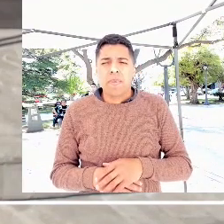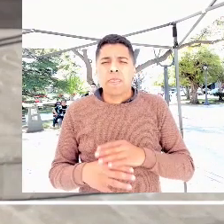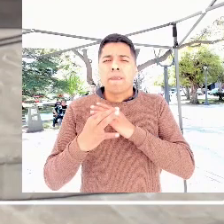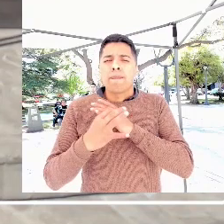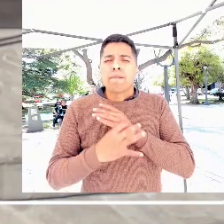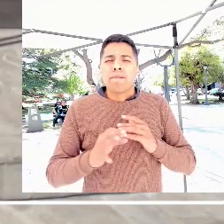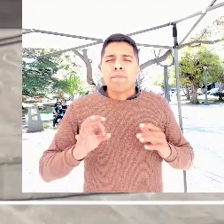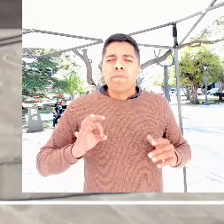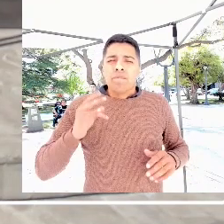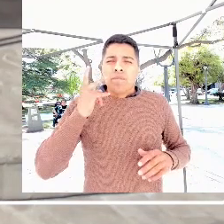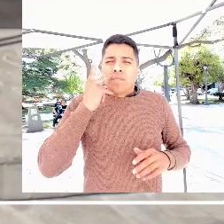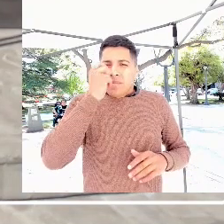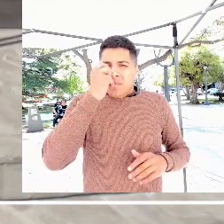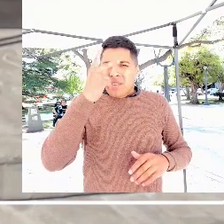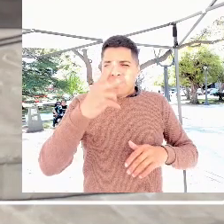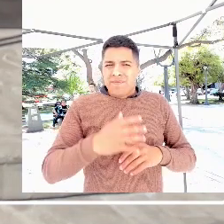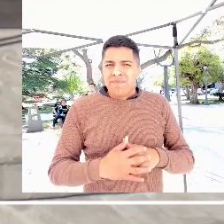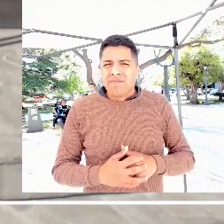Expediente